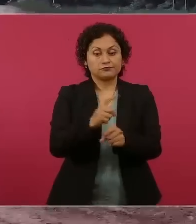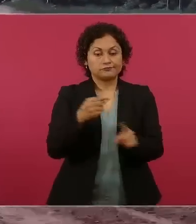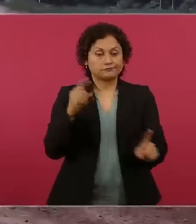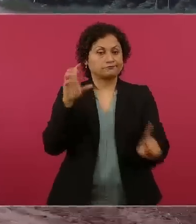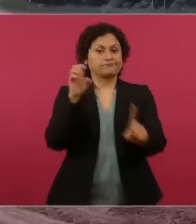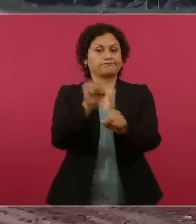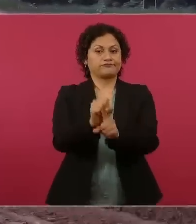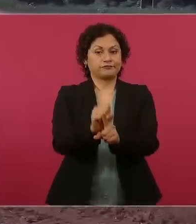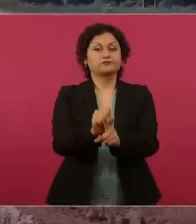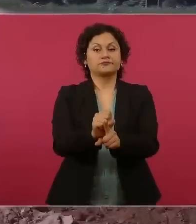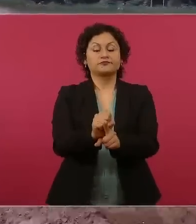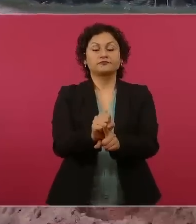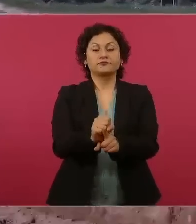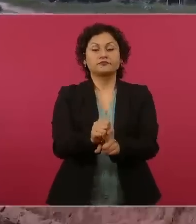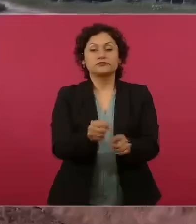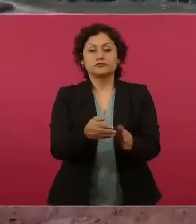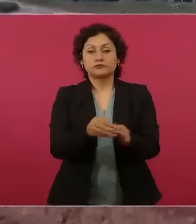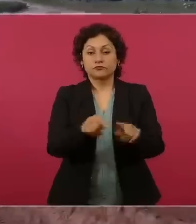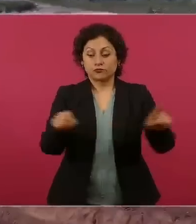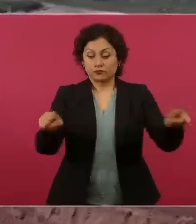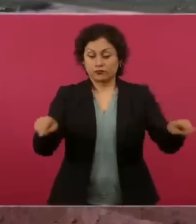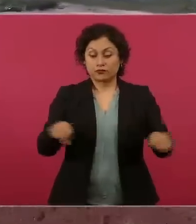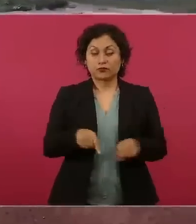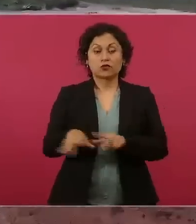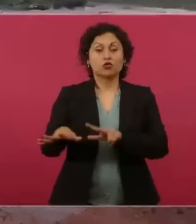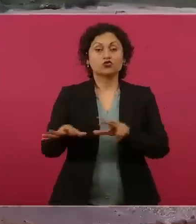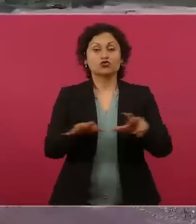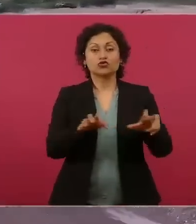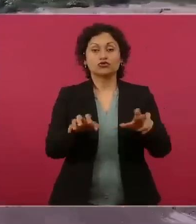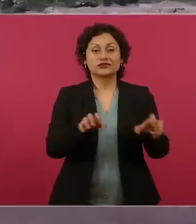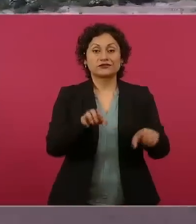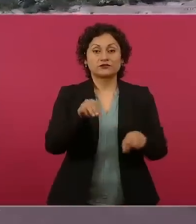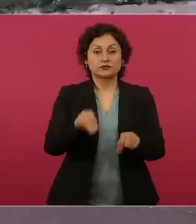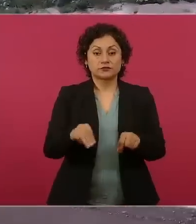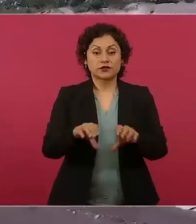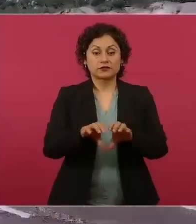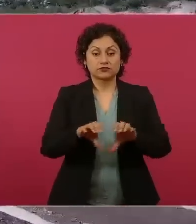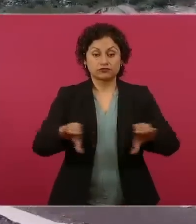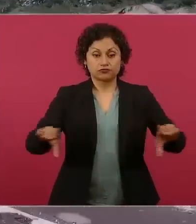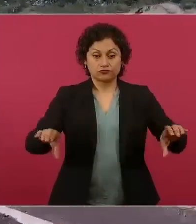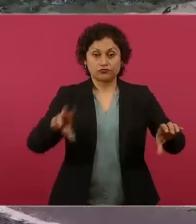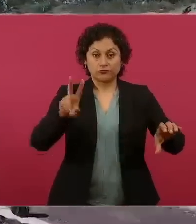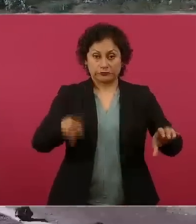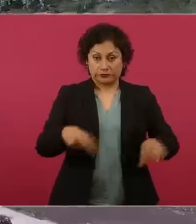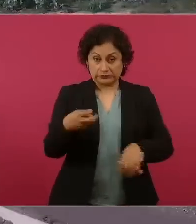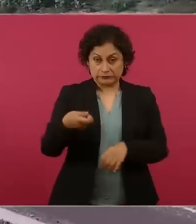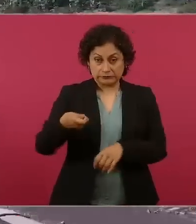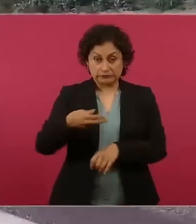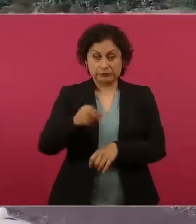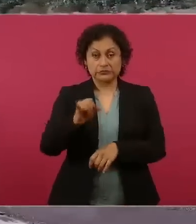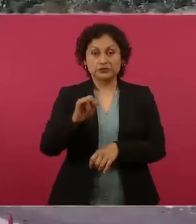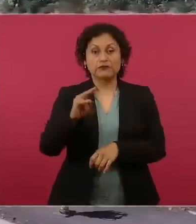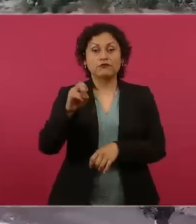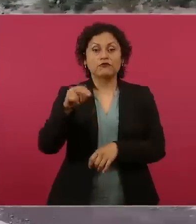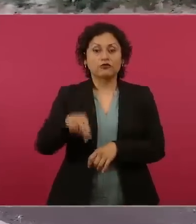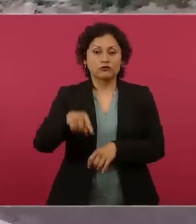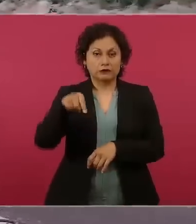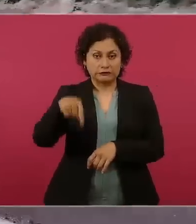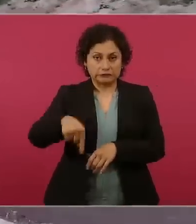milímetros en casi 800 metros de longitud. Es un sifón único en América Latina.